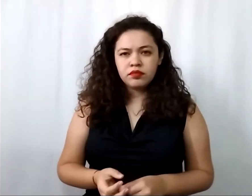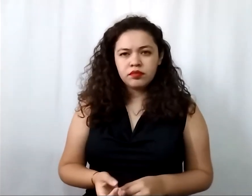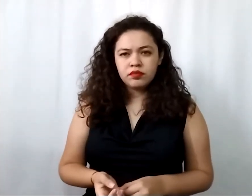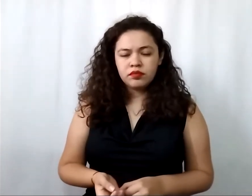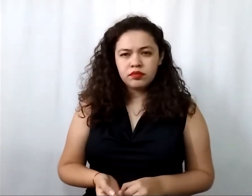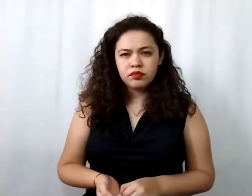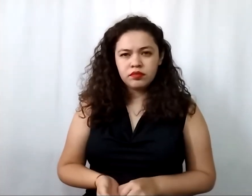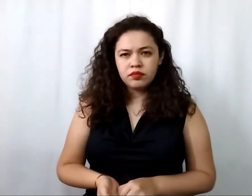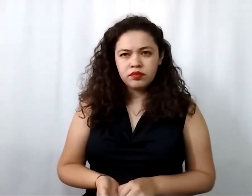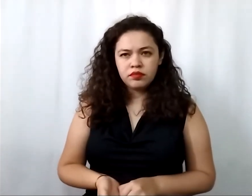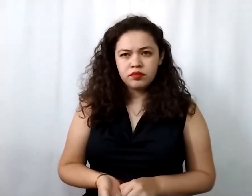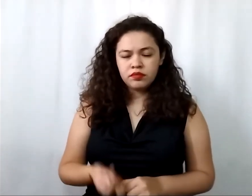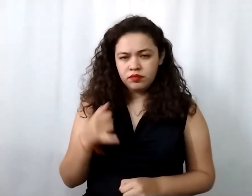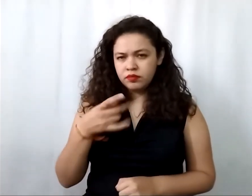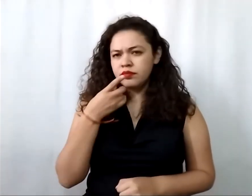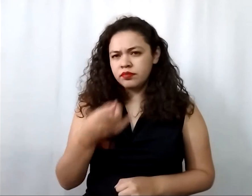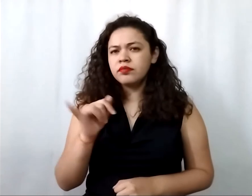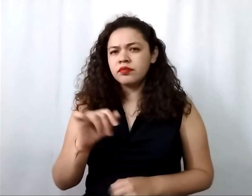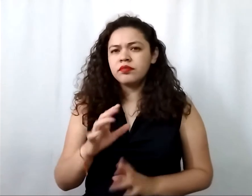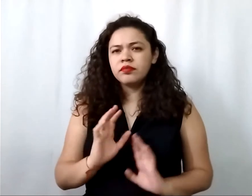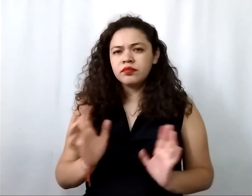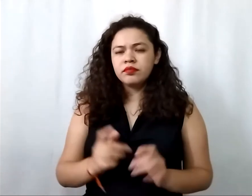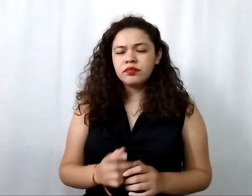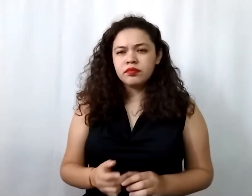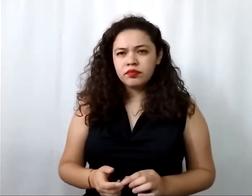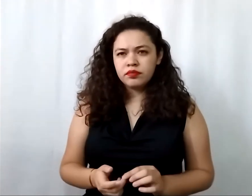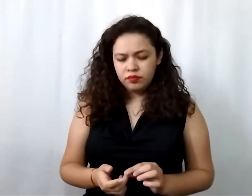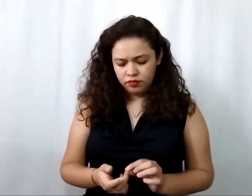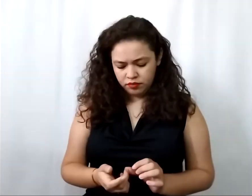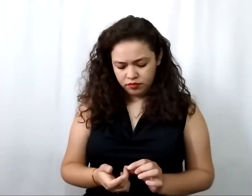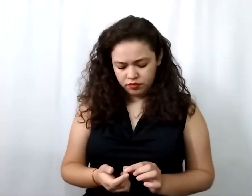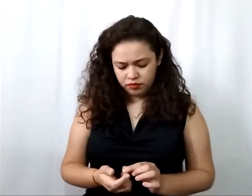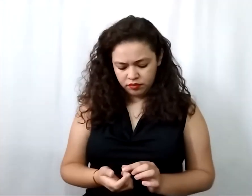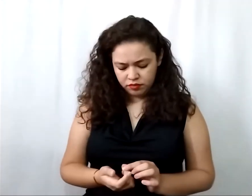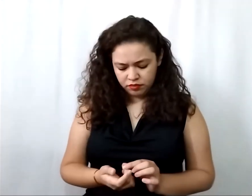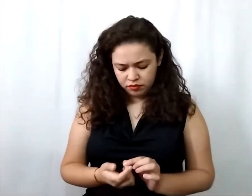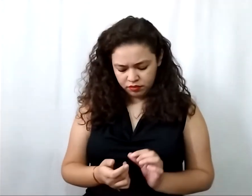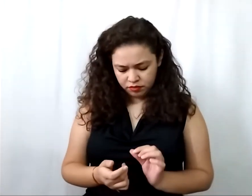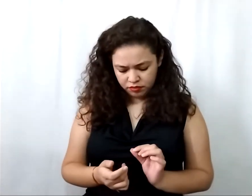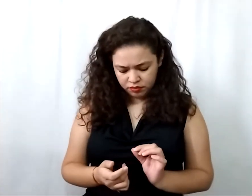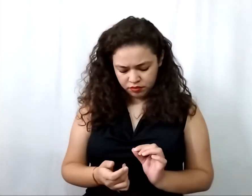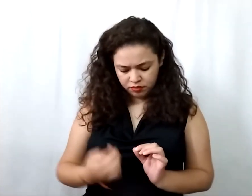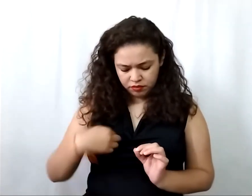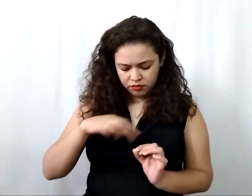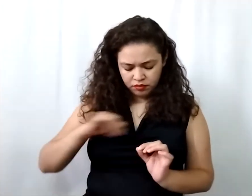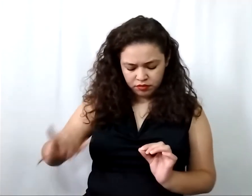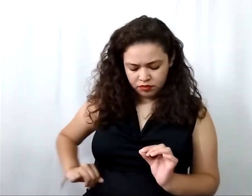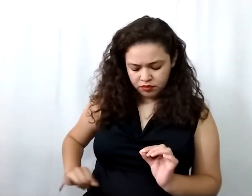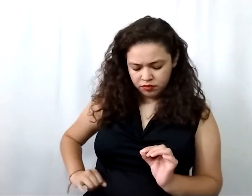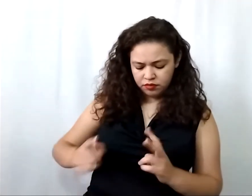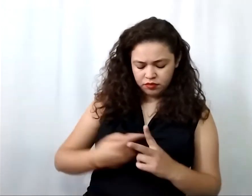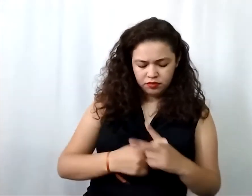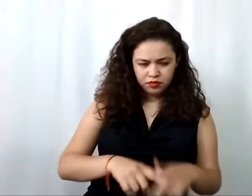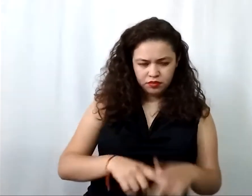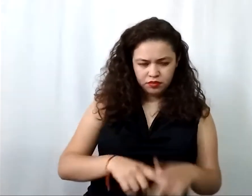Sí, cuenta con ello, así es, porque o sea, a nosotros nos interesa que tengan desde el principio el material, porque si